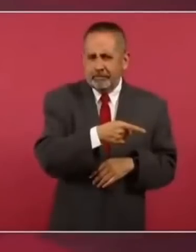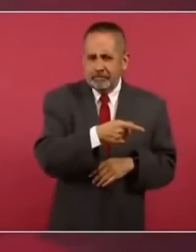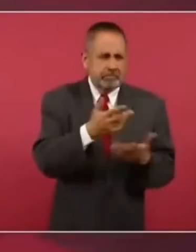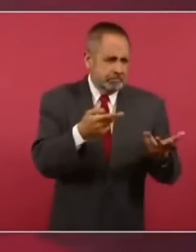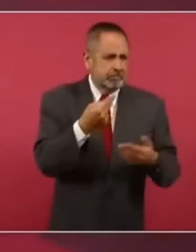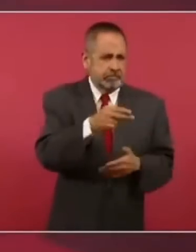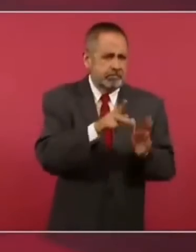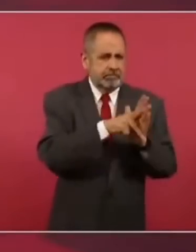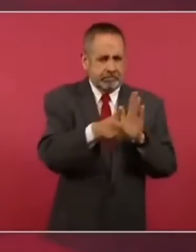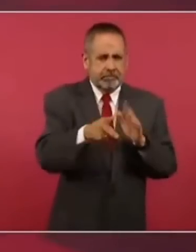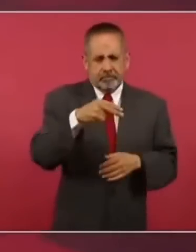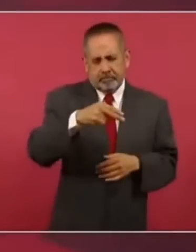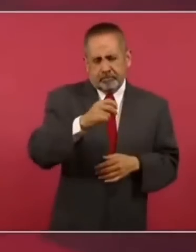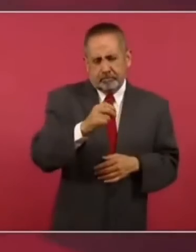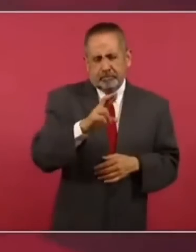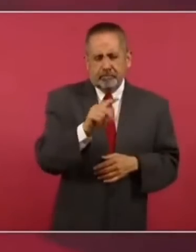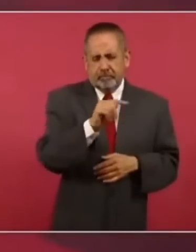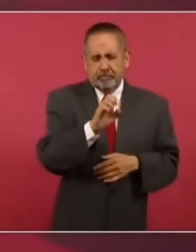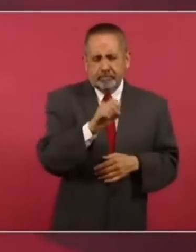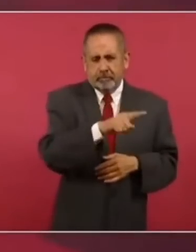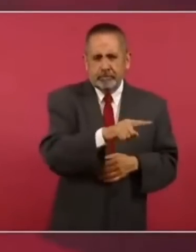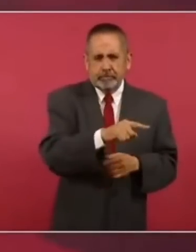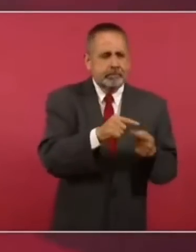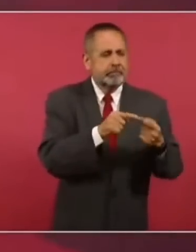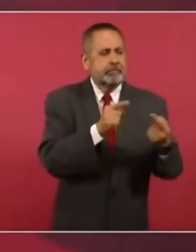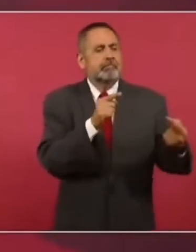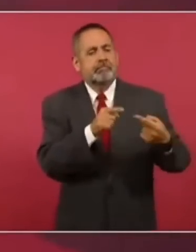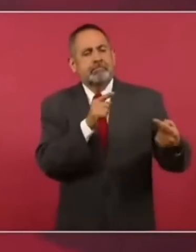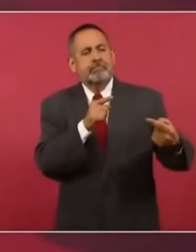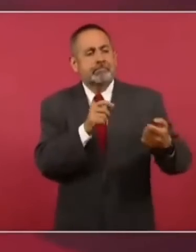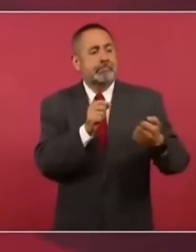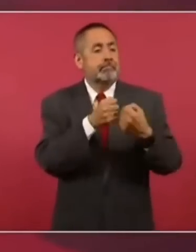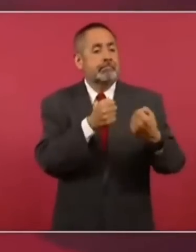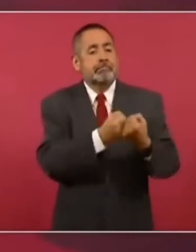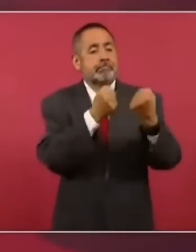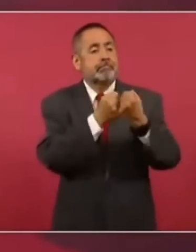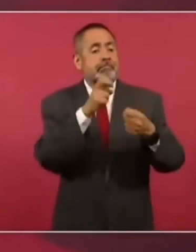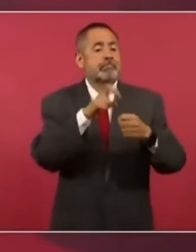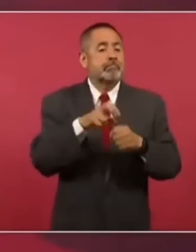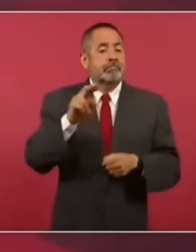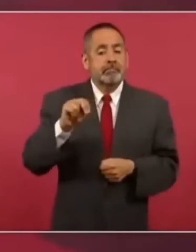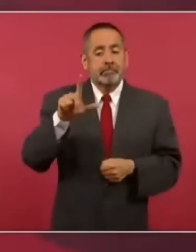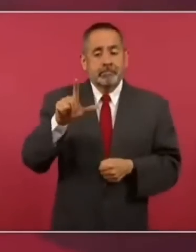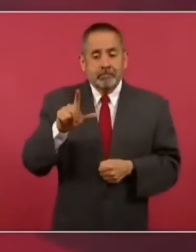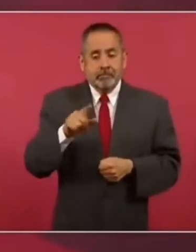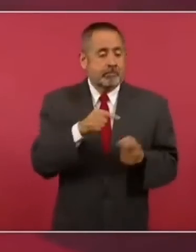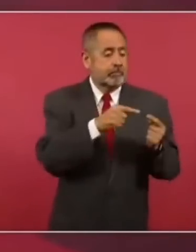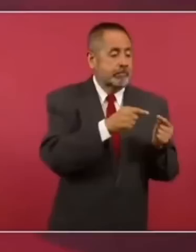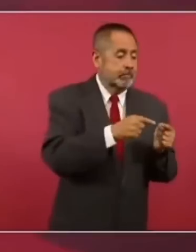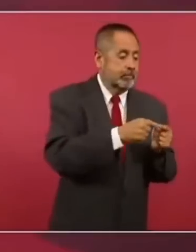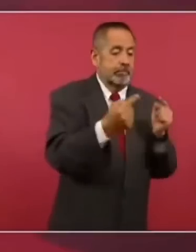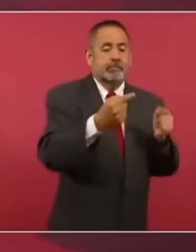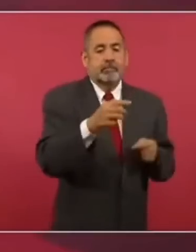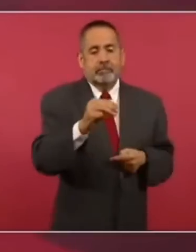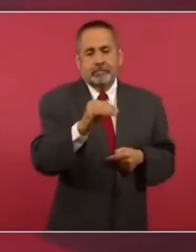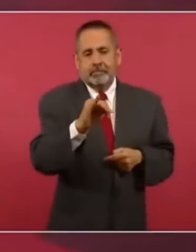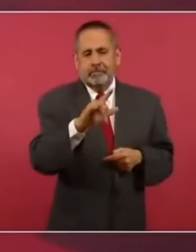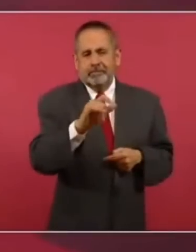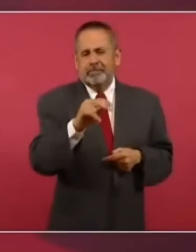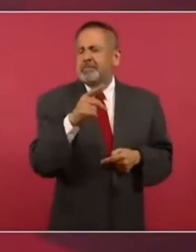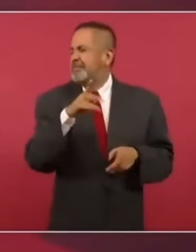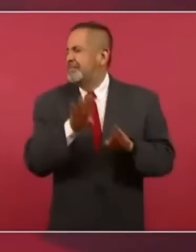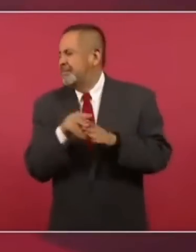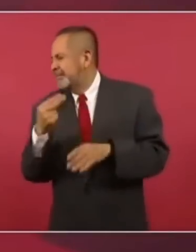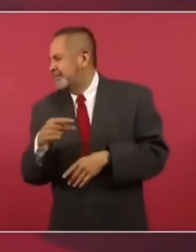El norte. Y se pelean allá en Nuevo León el norte con Milenio. ¿Cuál es el de Milenio